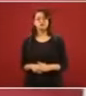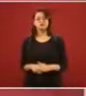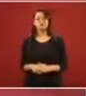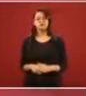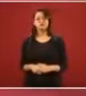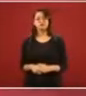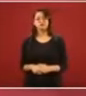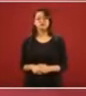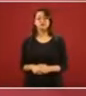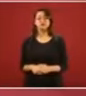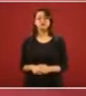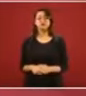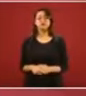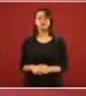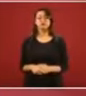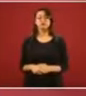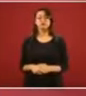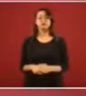Y quizá